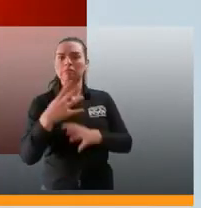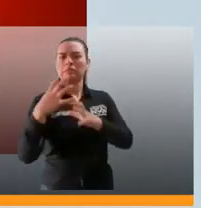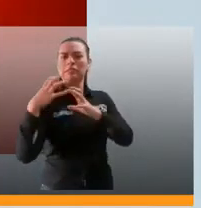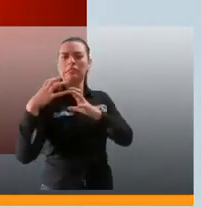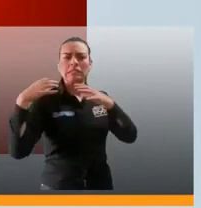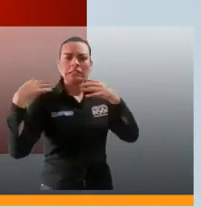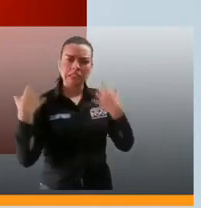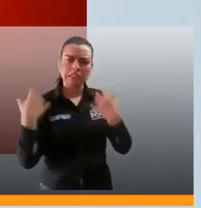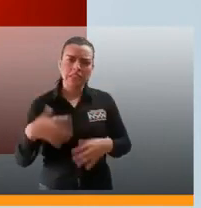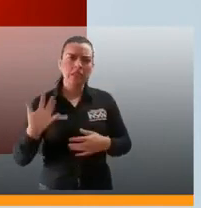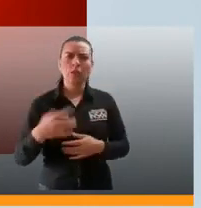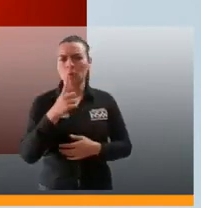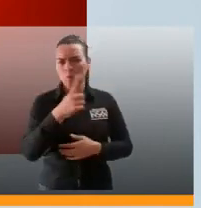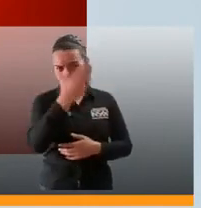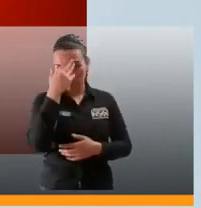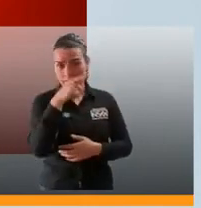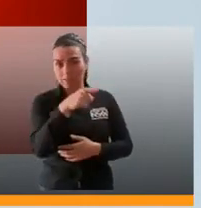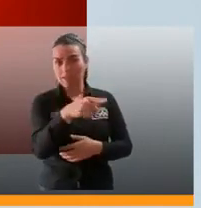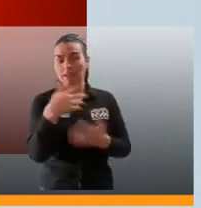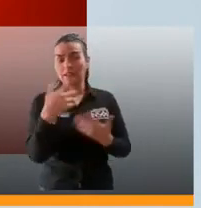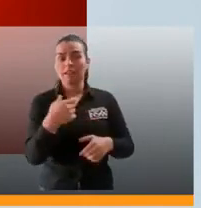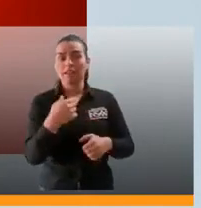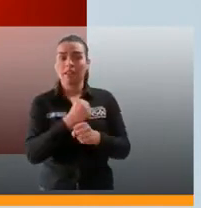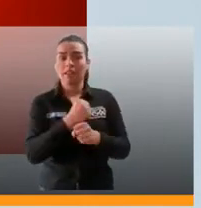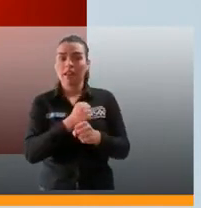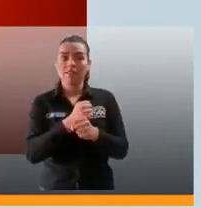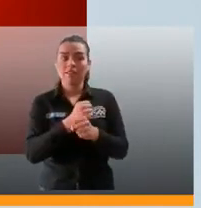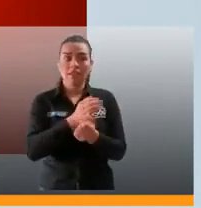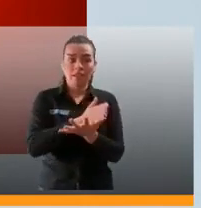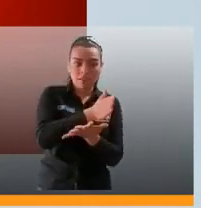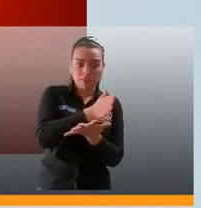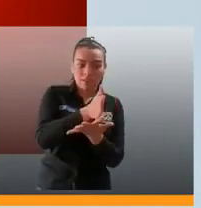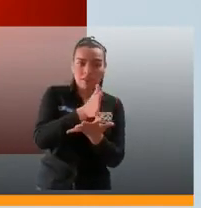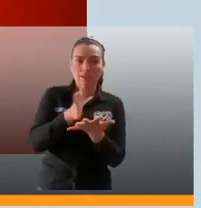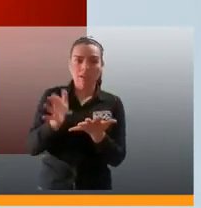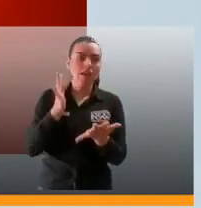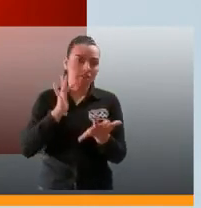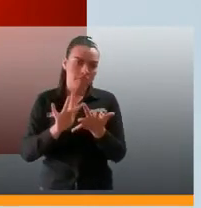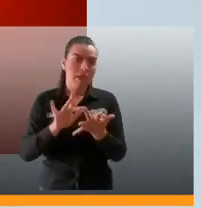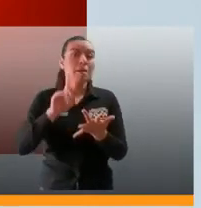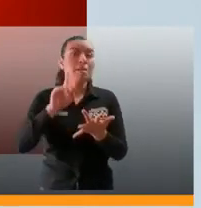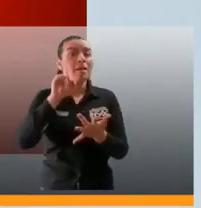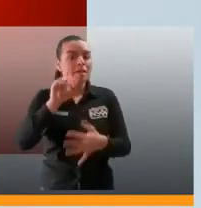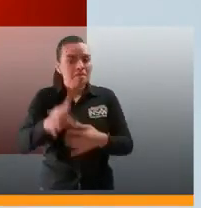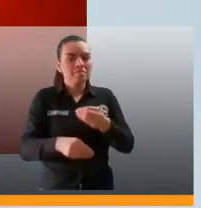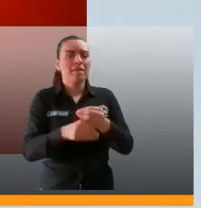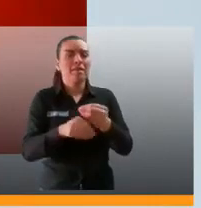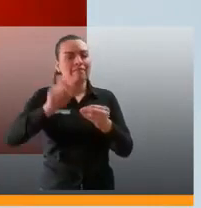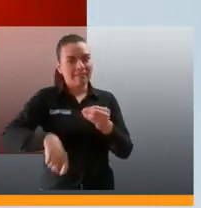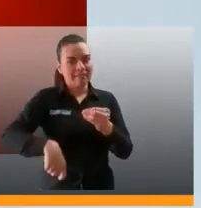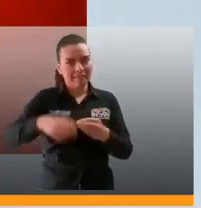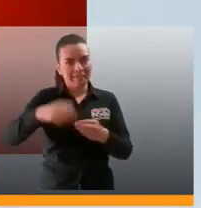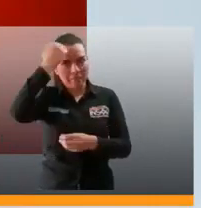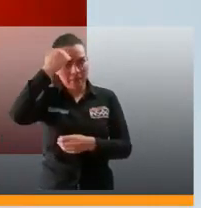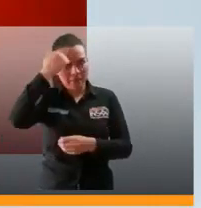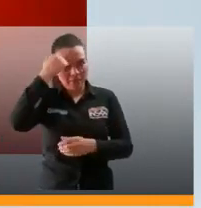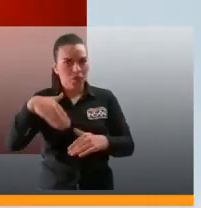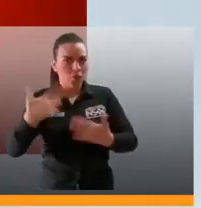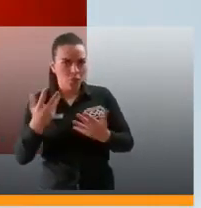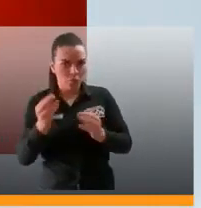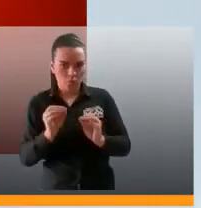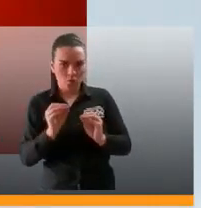su línea específica, entonces tiene que saber de pedagogía, el profesor tiene que saber de didáctica, tiene que saber ahora de